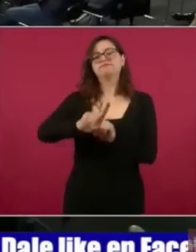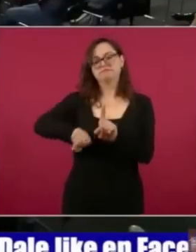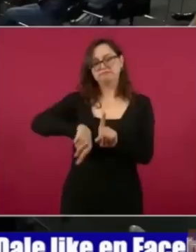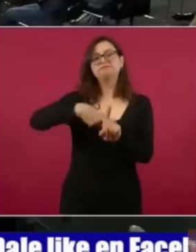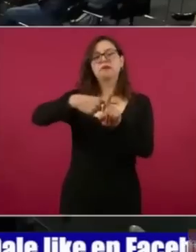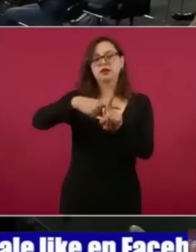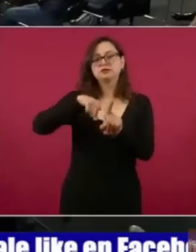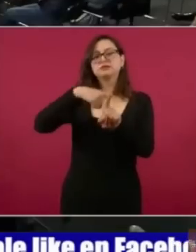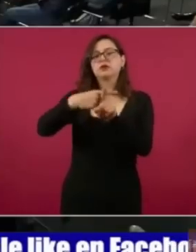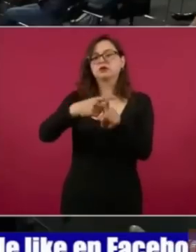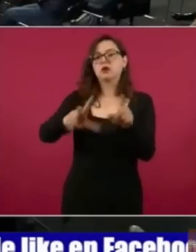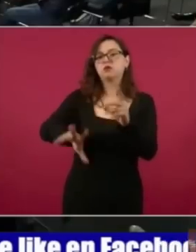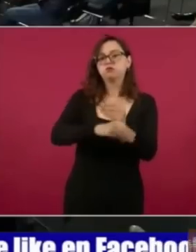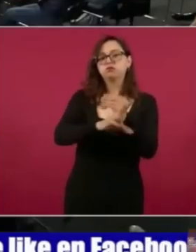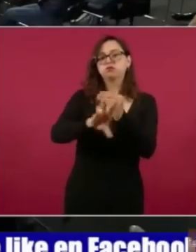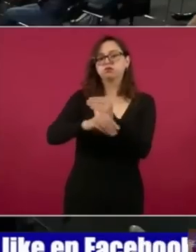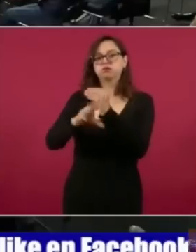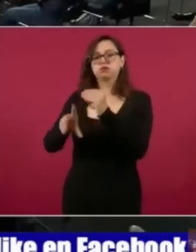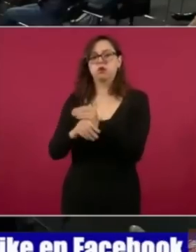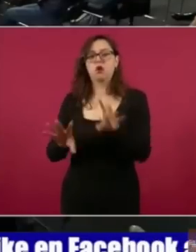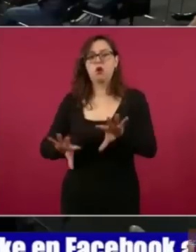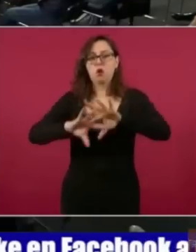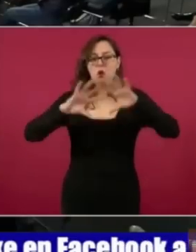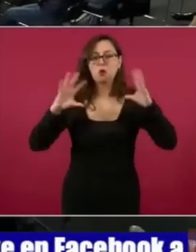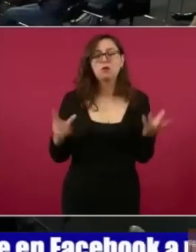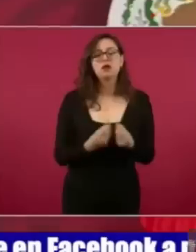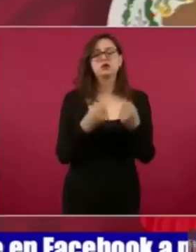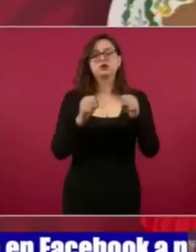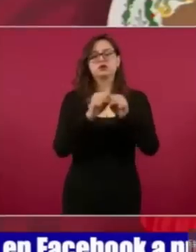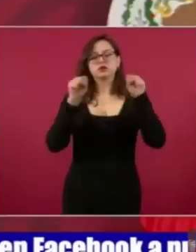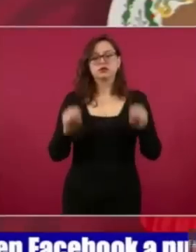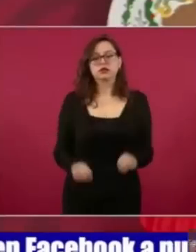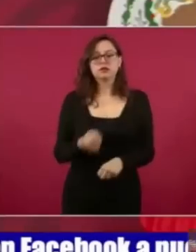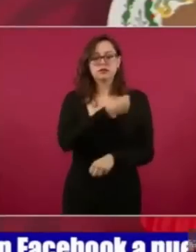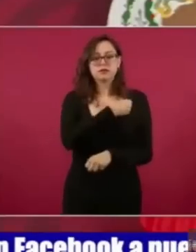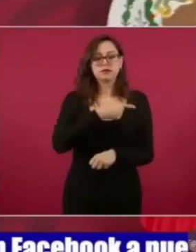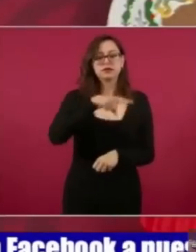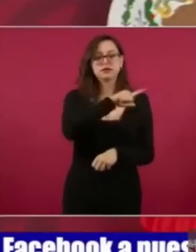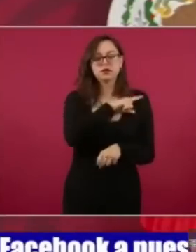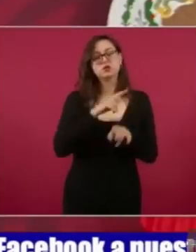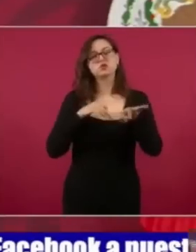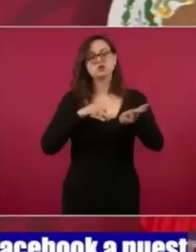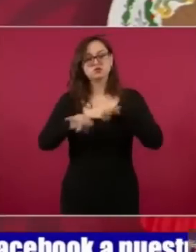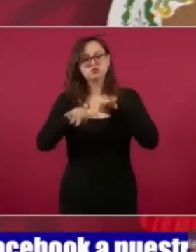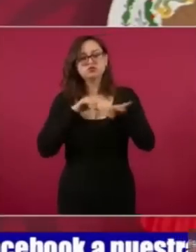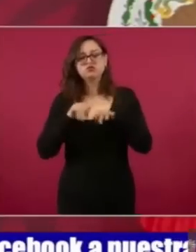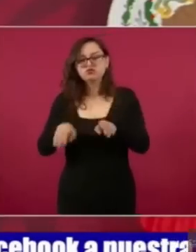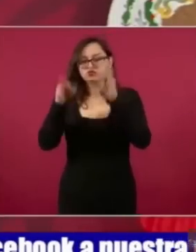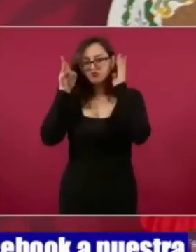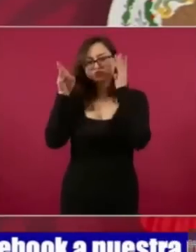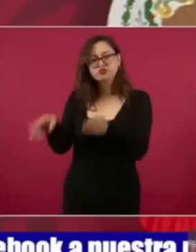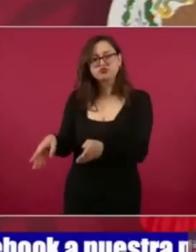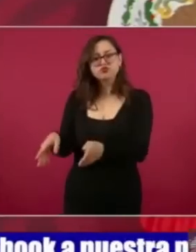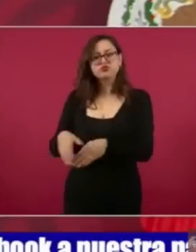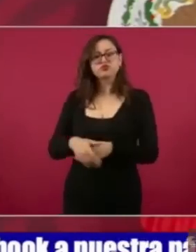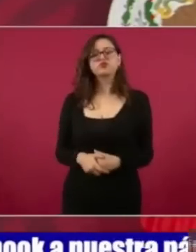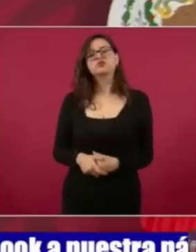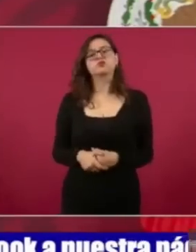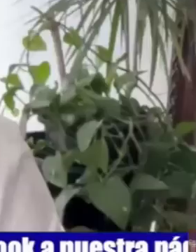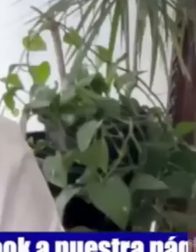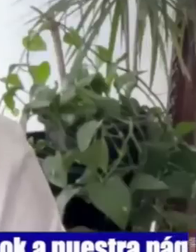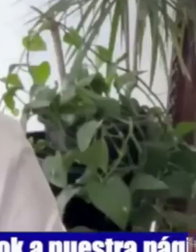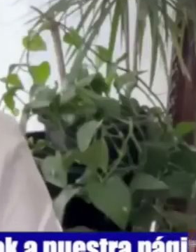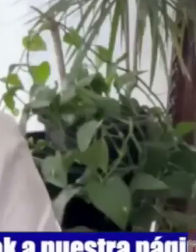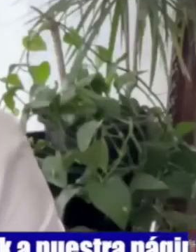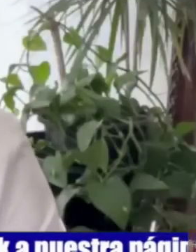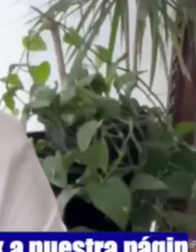independiente, escritor, columnista del diario Basta y orgullosamente miembro de esta familia sin censura. Gracias por tu paciencia, mi querido